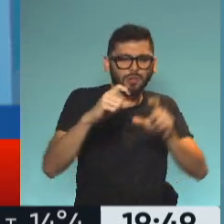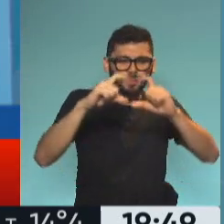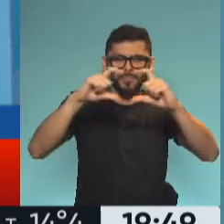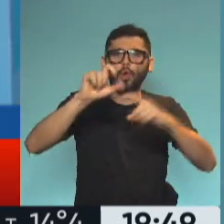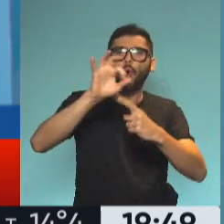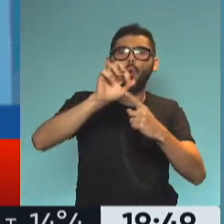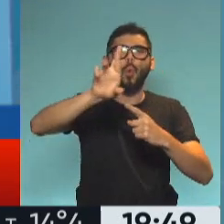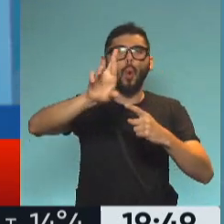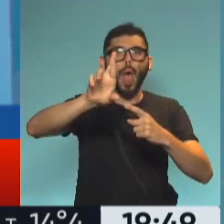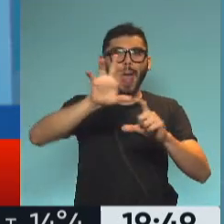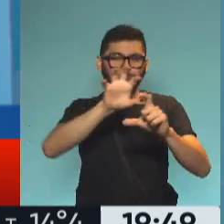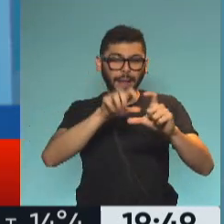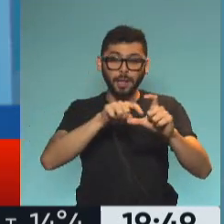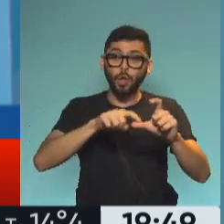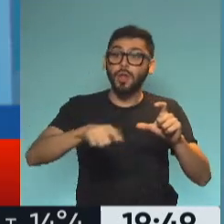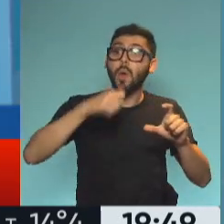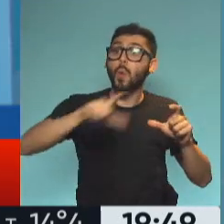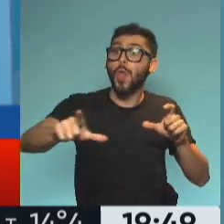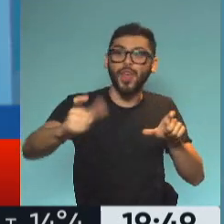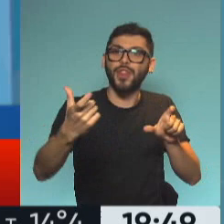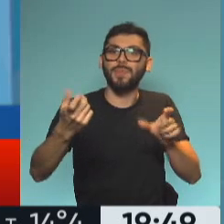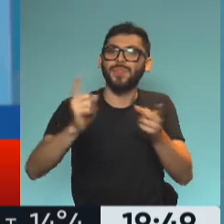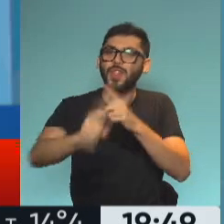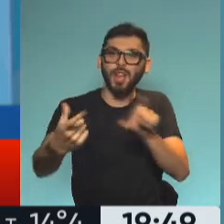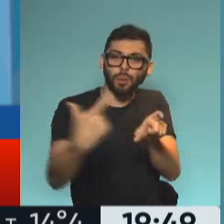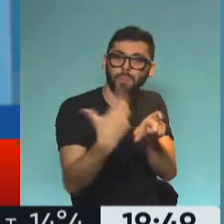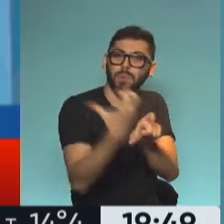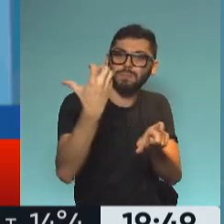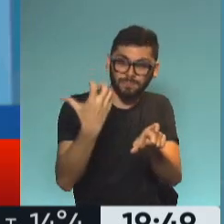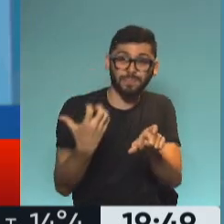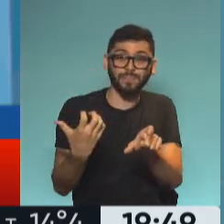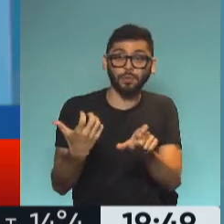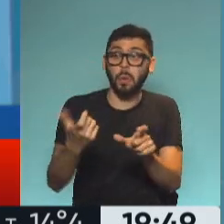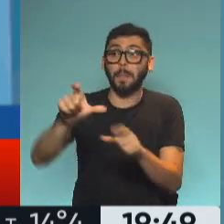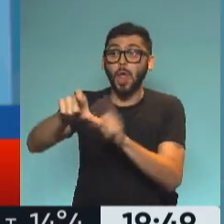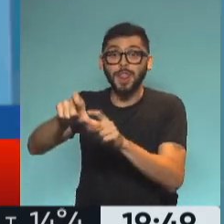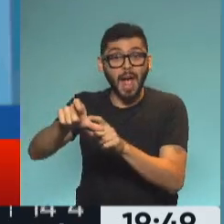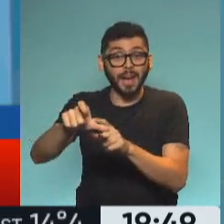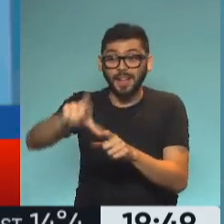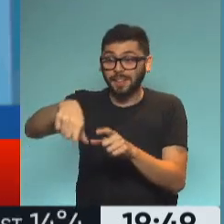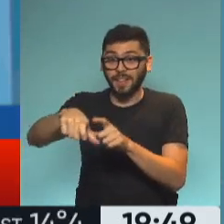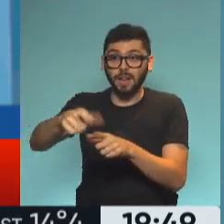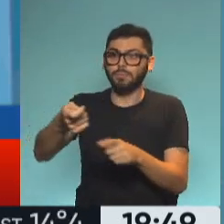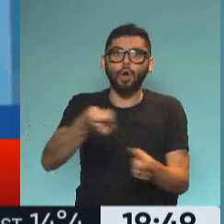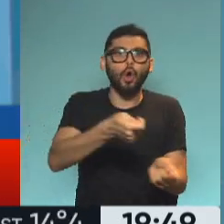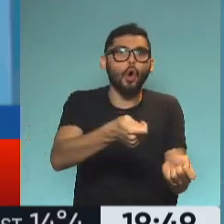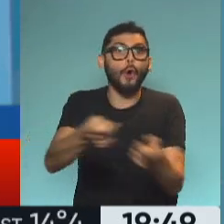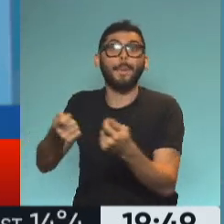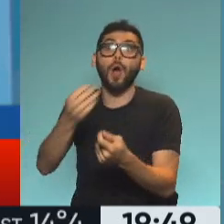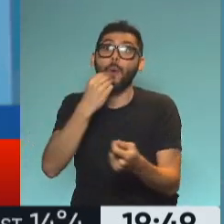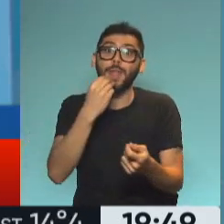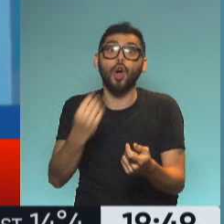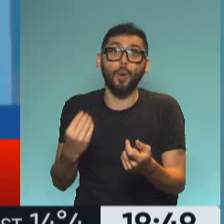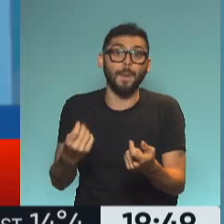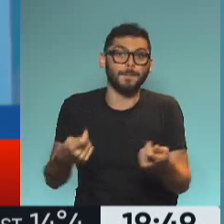le venda directamente a quien tiene la tarjeta. Es ampliar a todas las oportunidades para la venta de la tarjeta, para la compra de alimentos